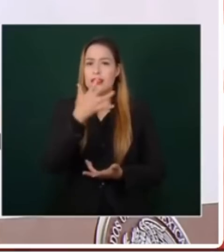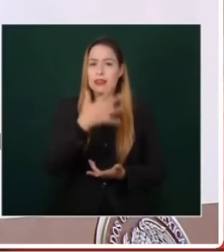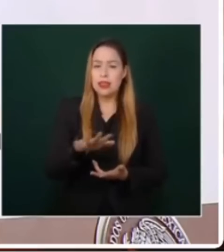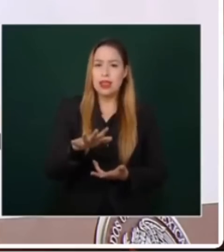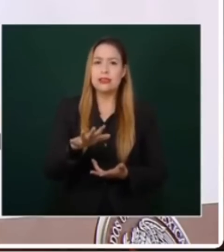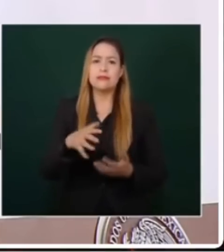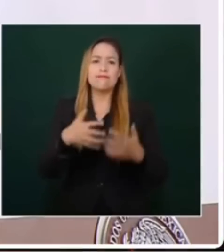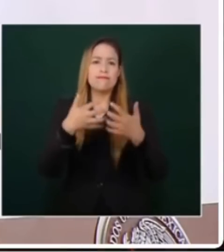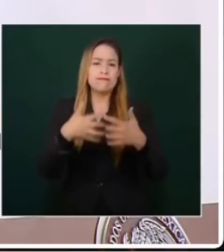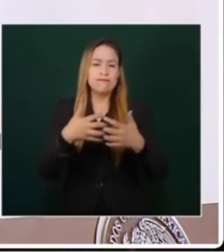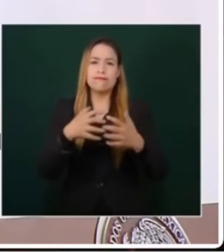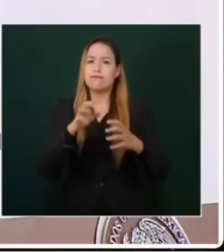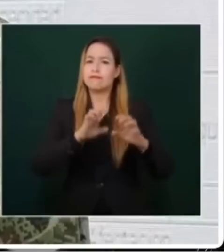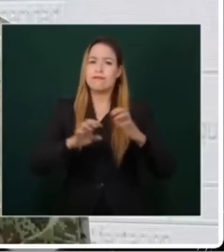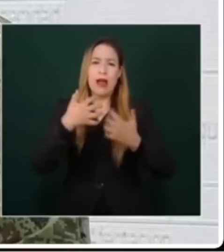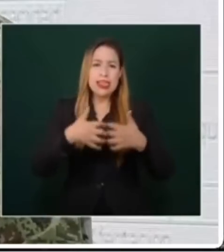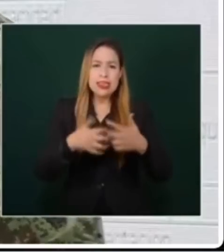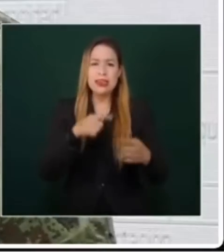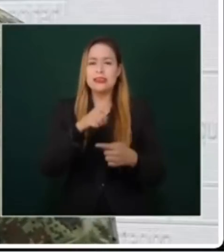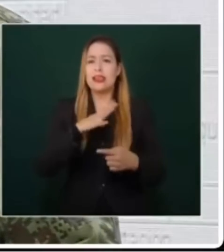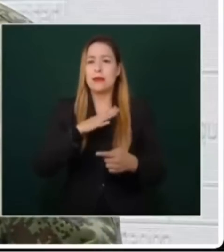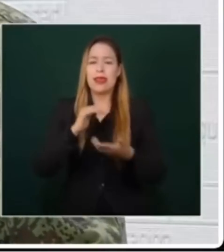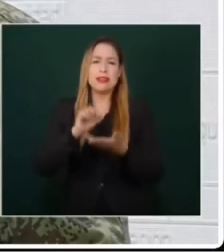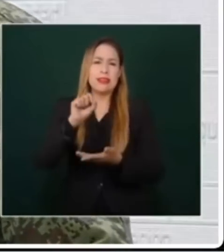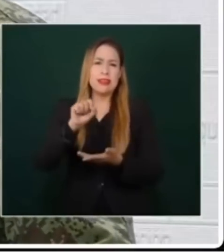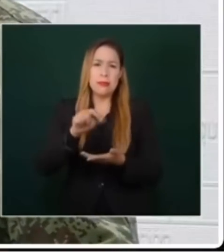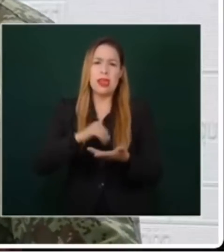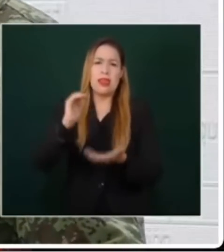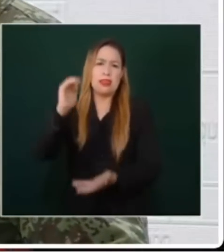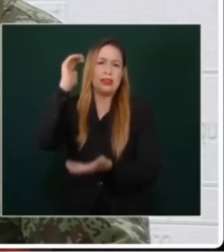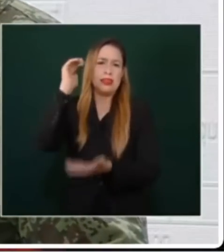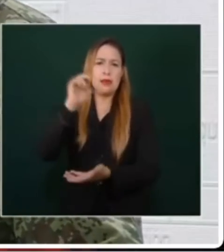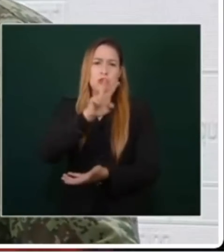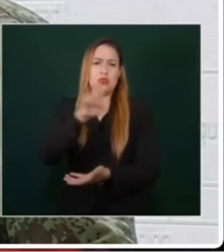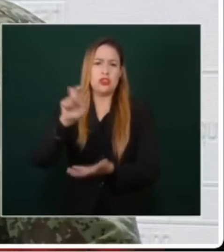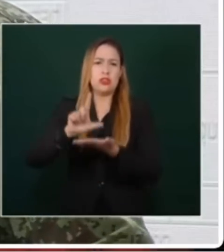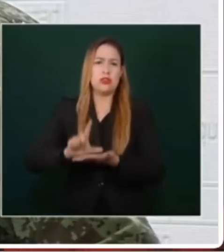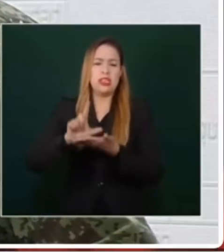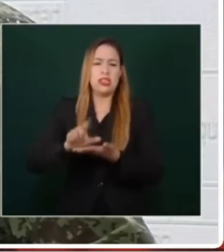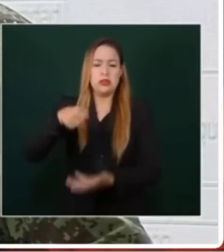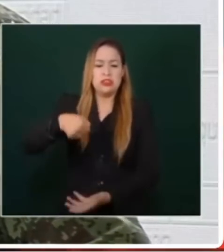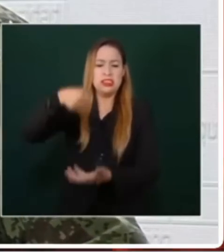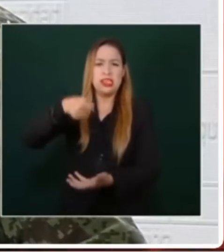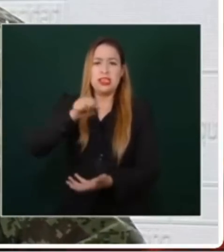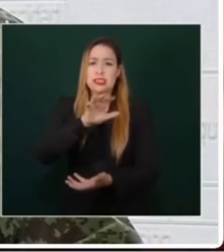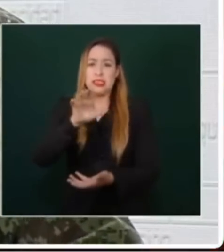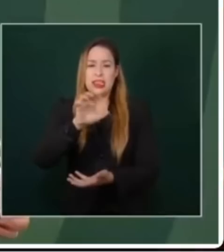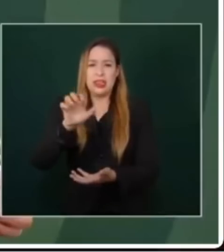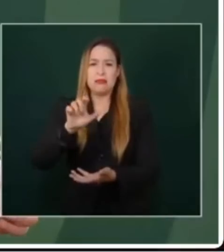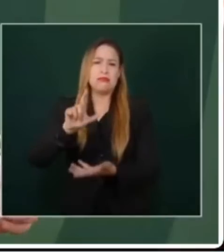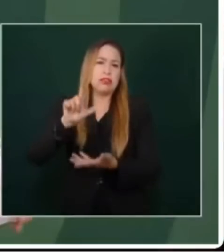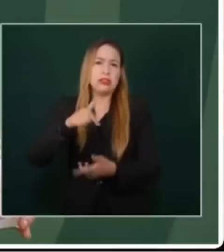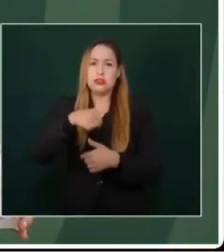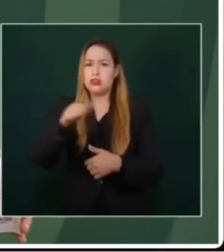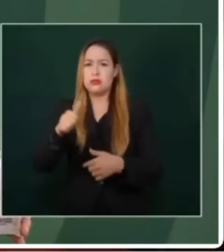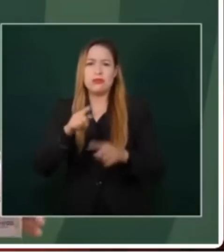condensadores, 68 tampos de 200 litros, también tinas de 500 litros, bidones de 50